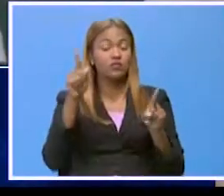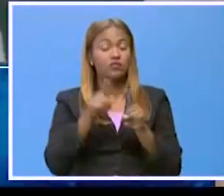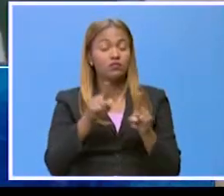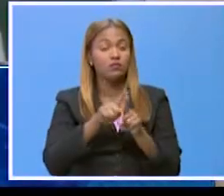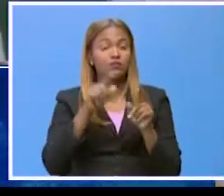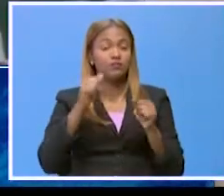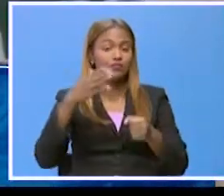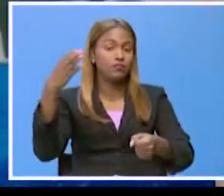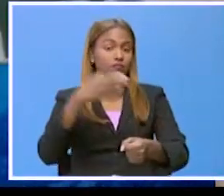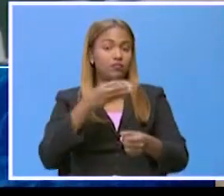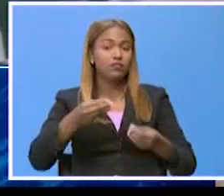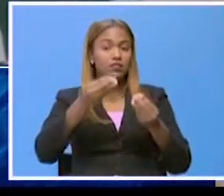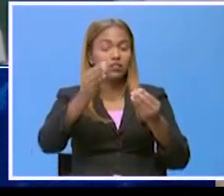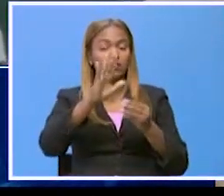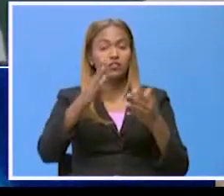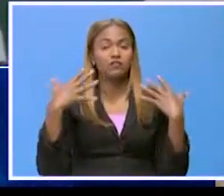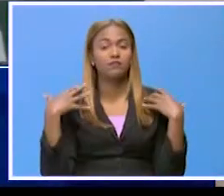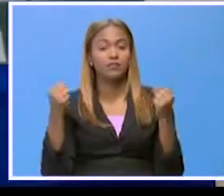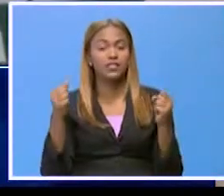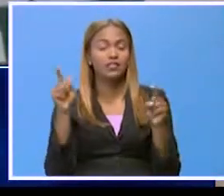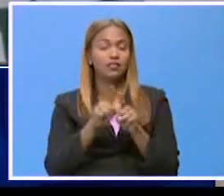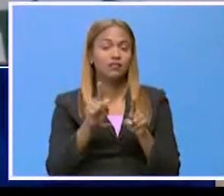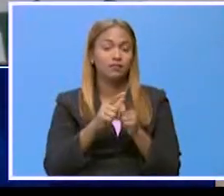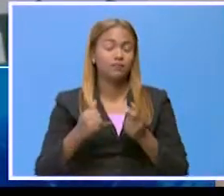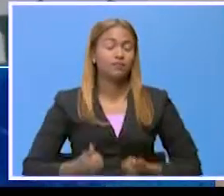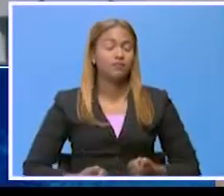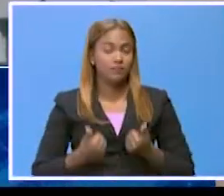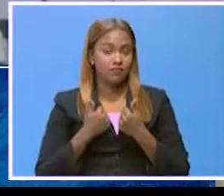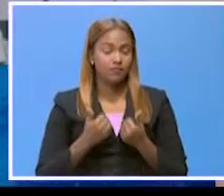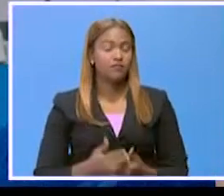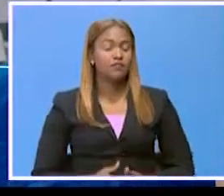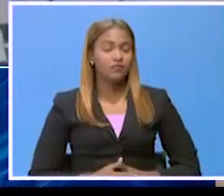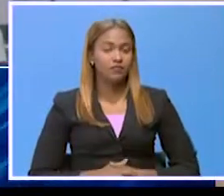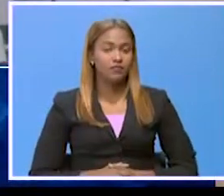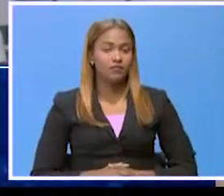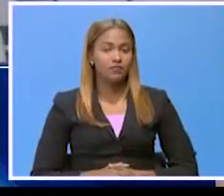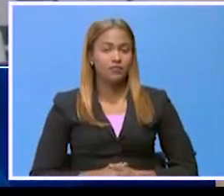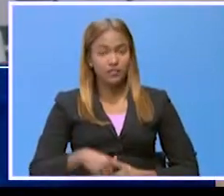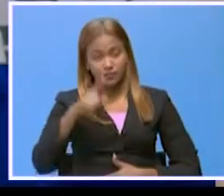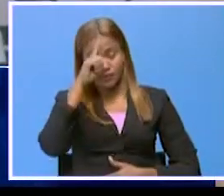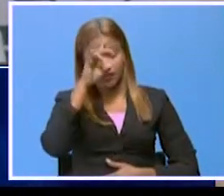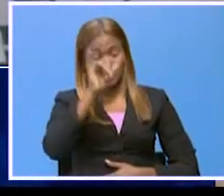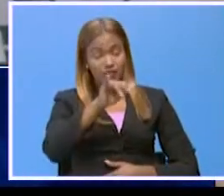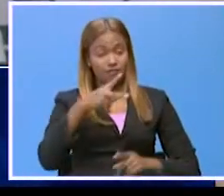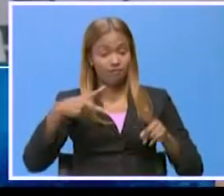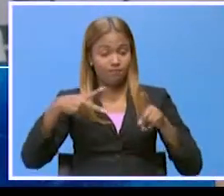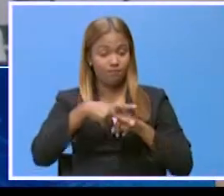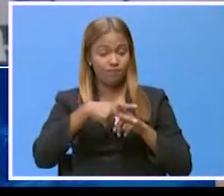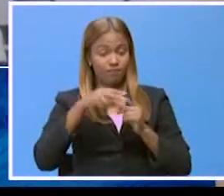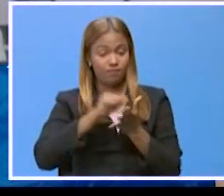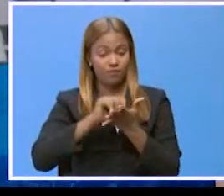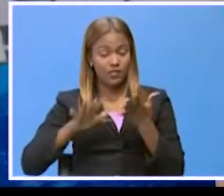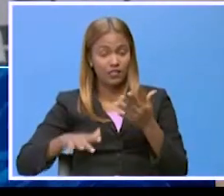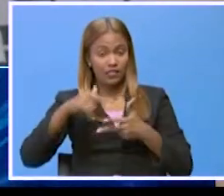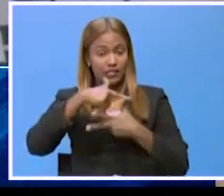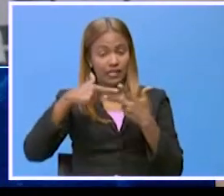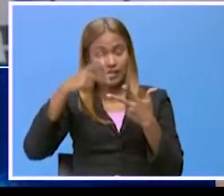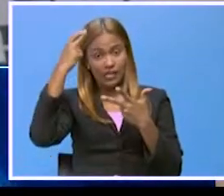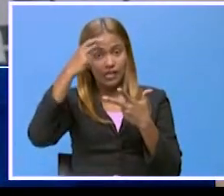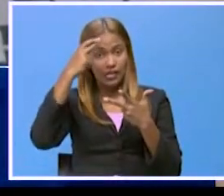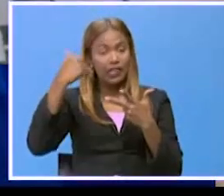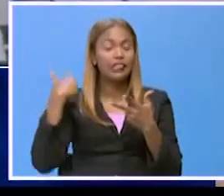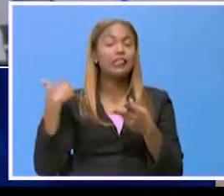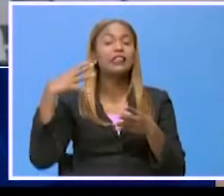empoderamiento de sus vidas y de su salud a veces a la interrupción del embarazo entre causales es